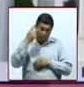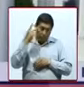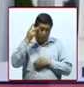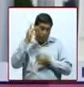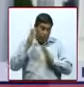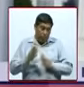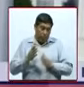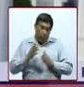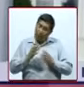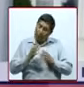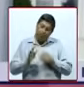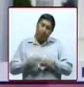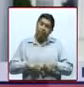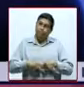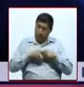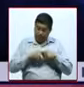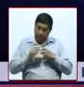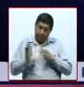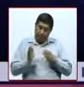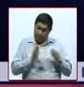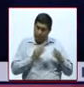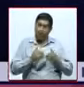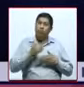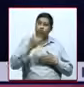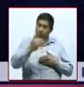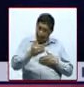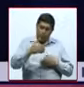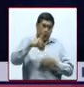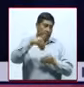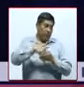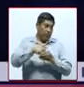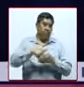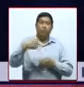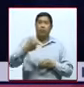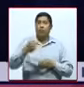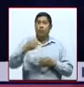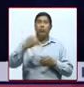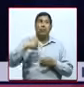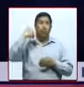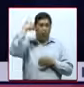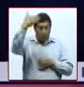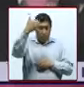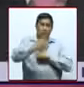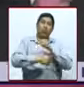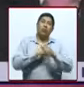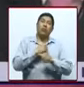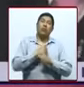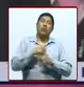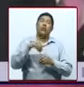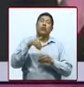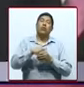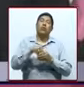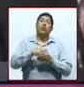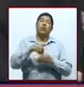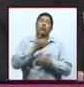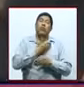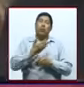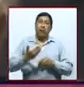con judiciales, ¿no? Y creo que al año que viene las elecciones vendrán.